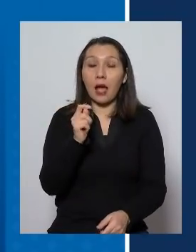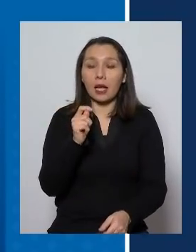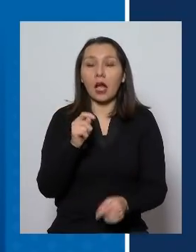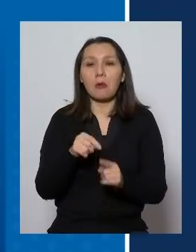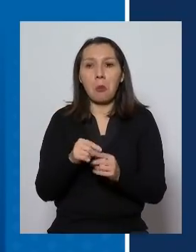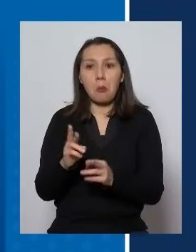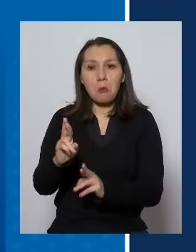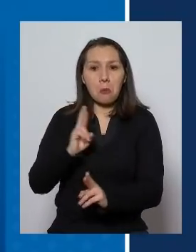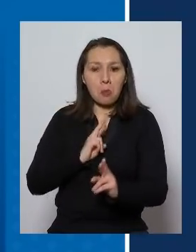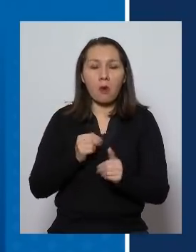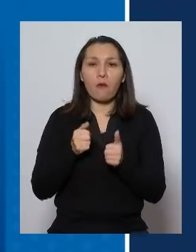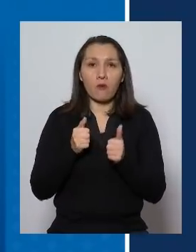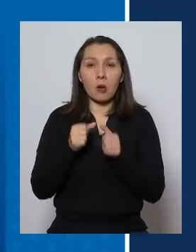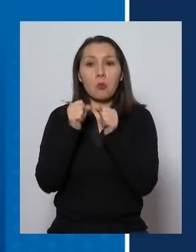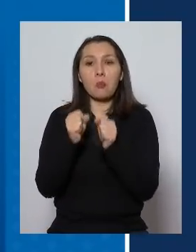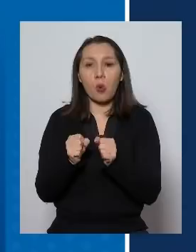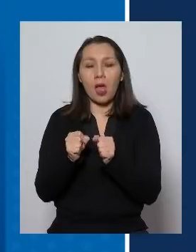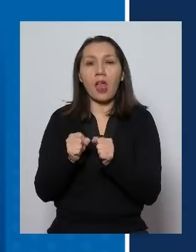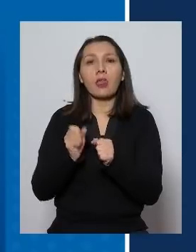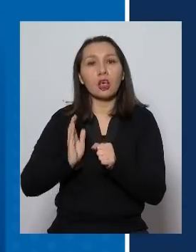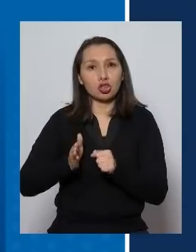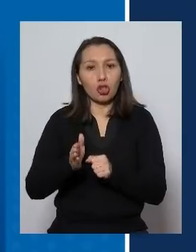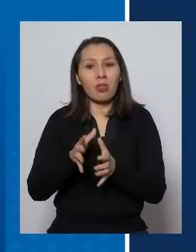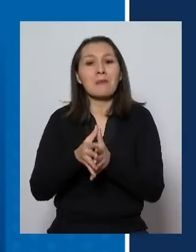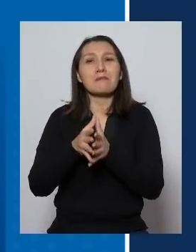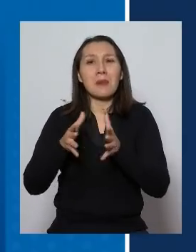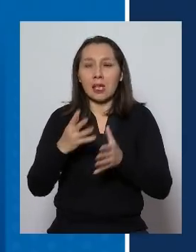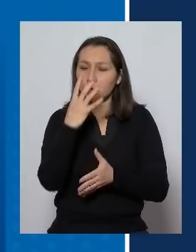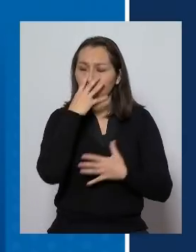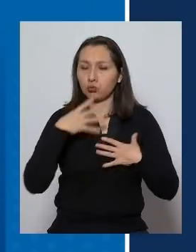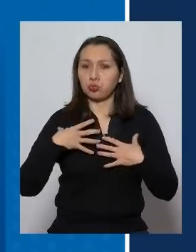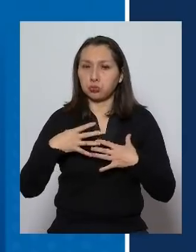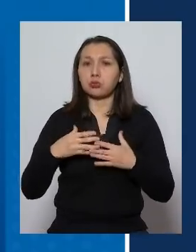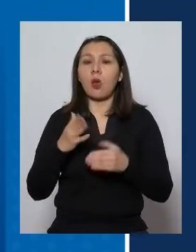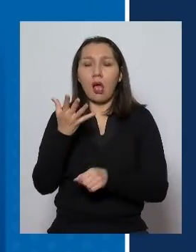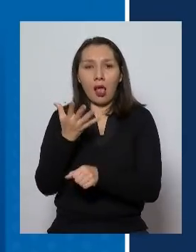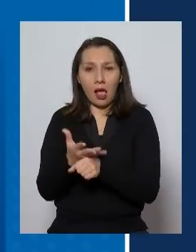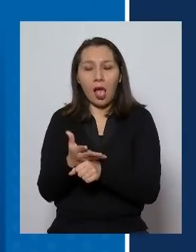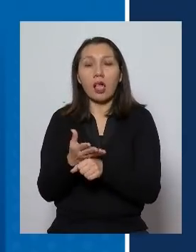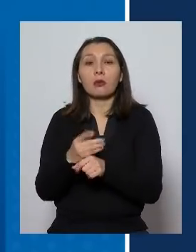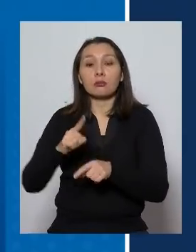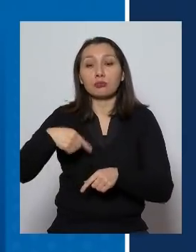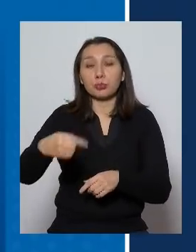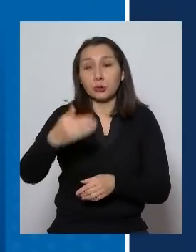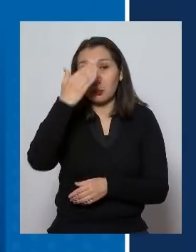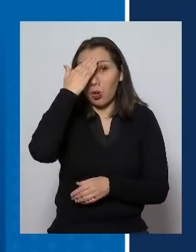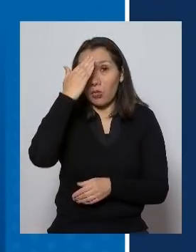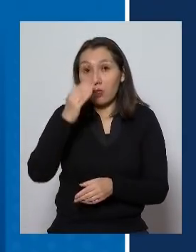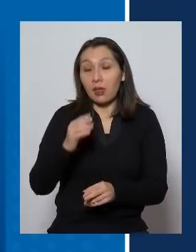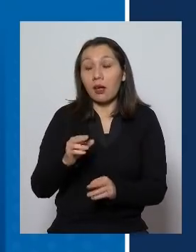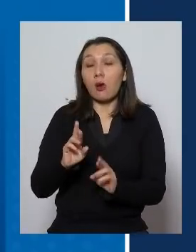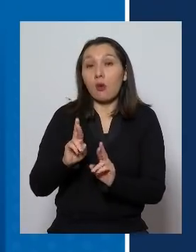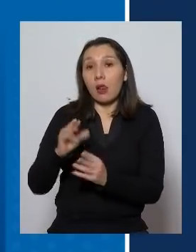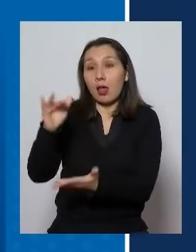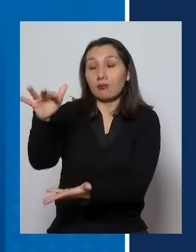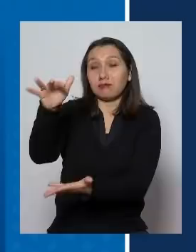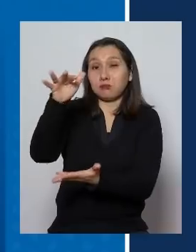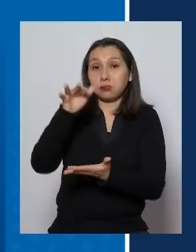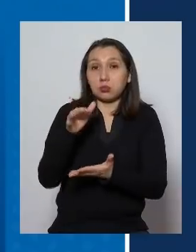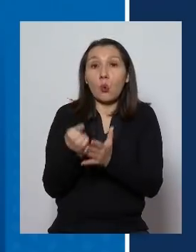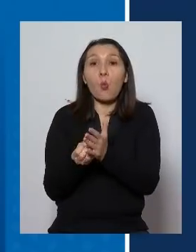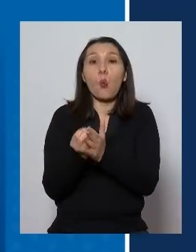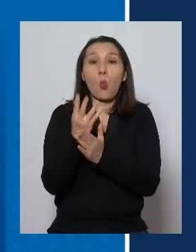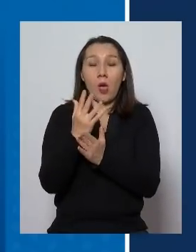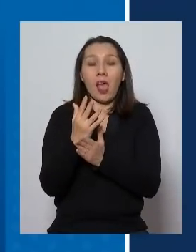está dando los resultados de poder seguir con una cantidad de ventiladores disponibles y que en los próximos días esperamos recibir